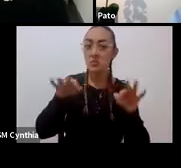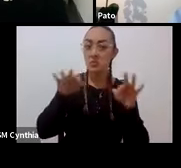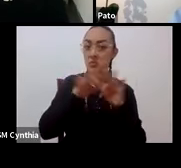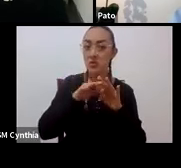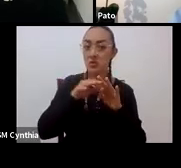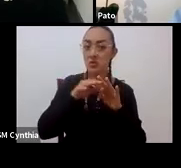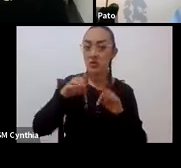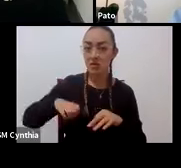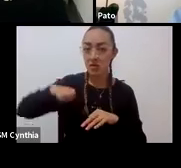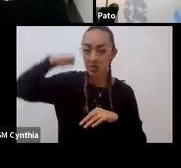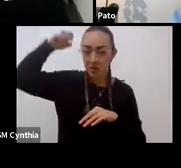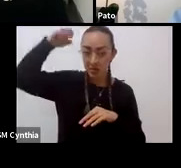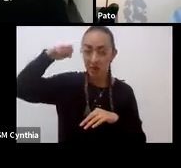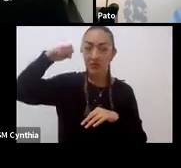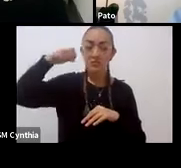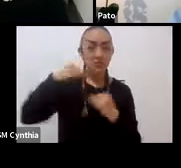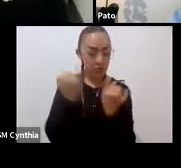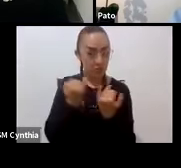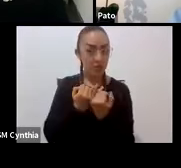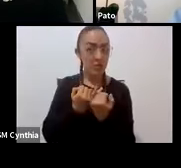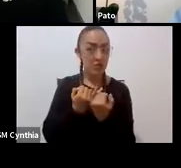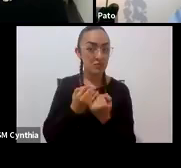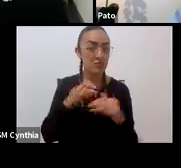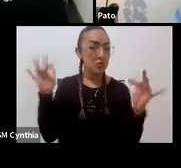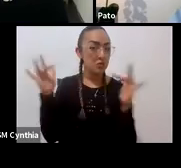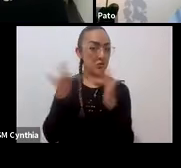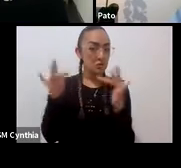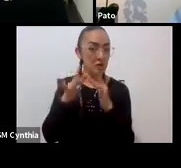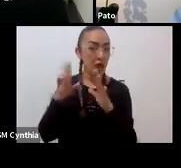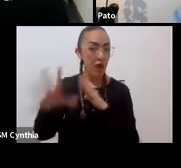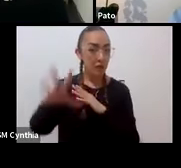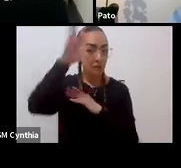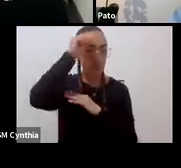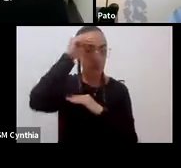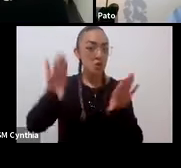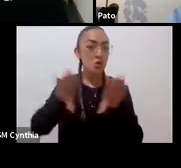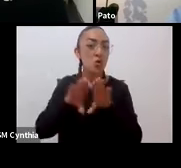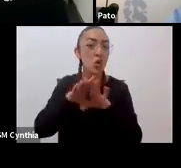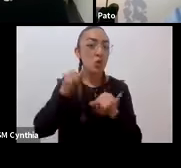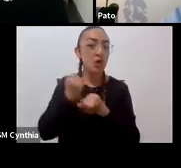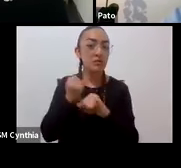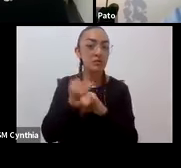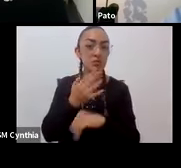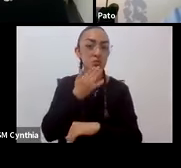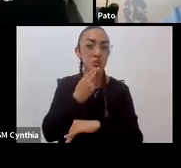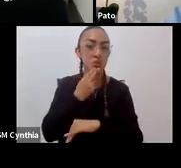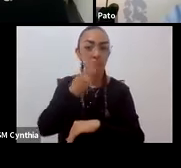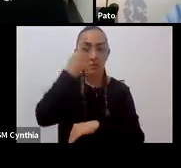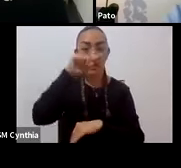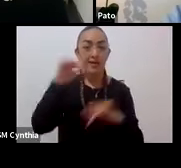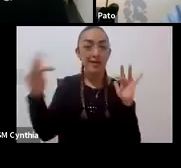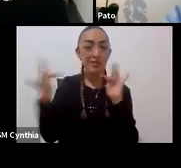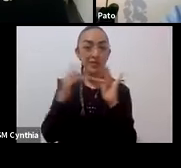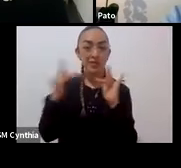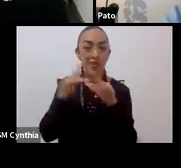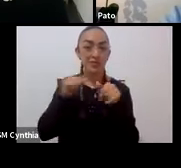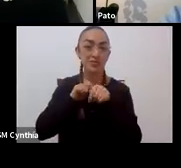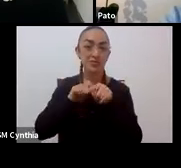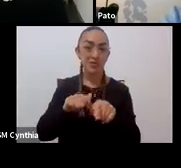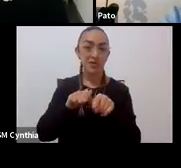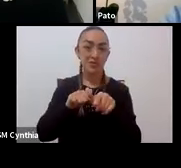de 60 años que se conectan, que aprendieron a conectarse para seguir en contacto con